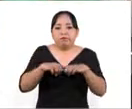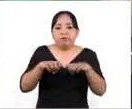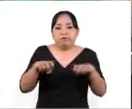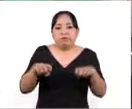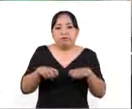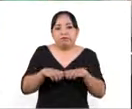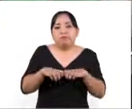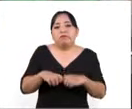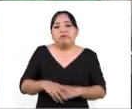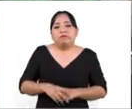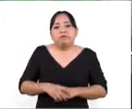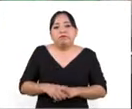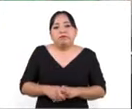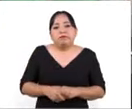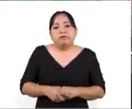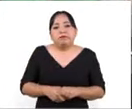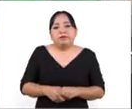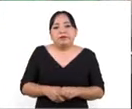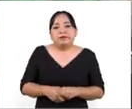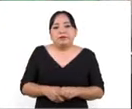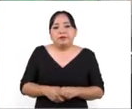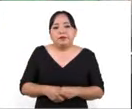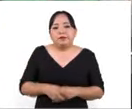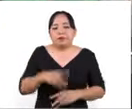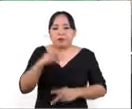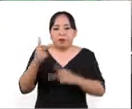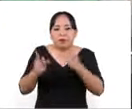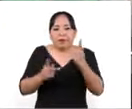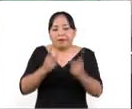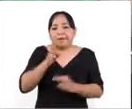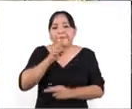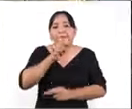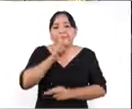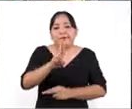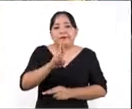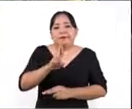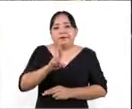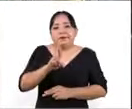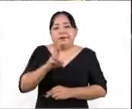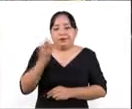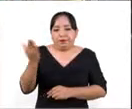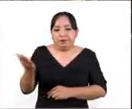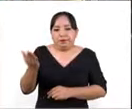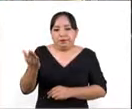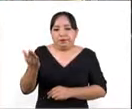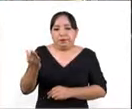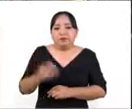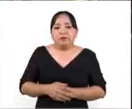darles. Iniciamos sesión de preguntas y respuestas con Juan Raimundo Hernández de Diario Basta.